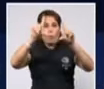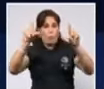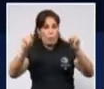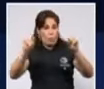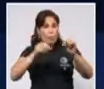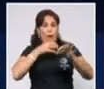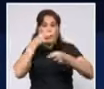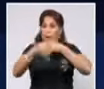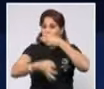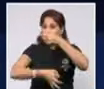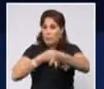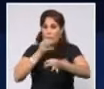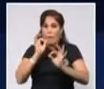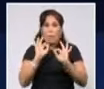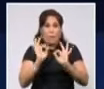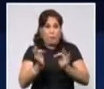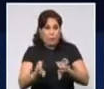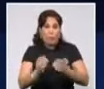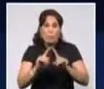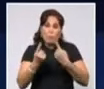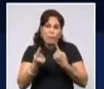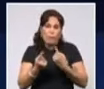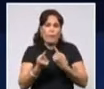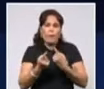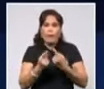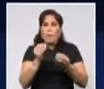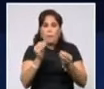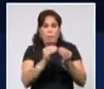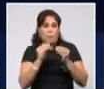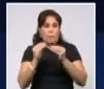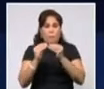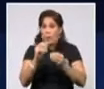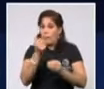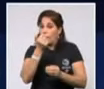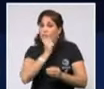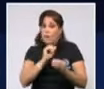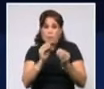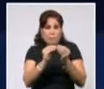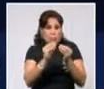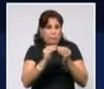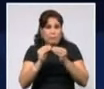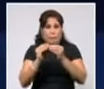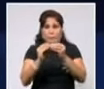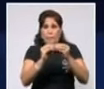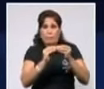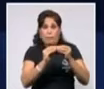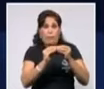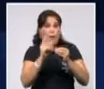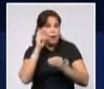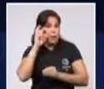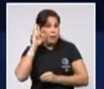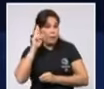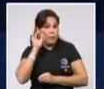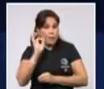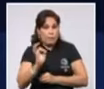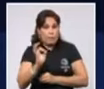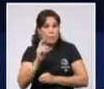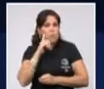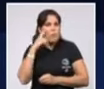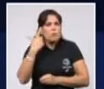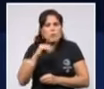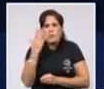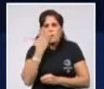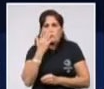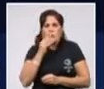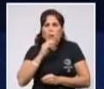decimos, sobre todo teniendo en cuenta la alta transmisibilidad de esta enfermedad, teniendo en cuenta que no sabemos quién la